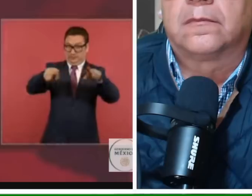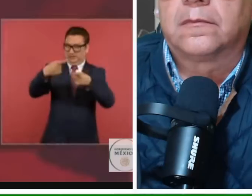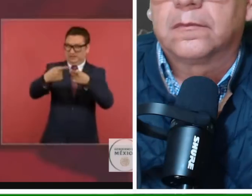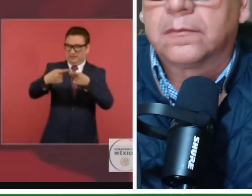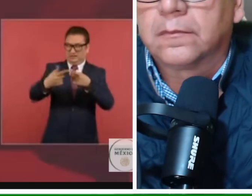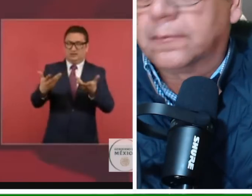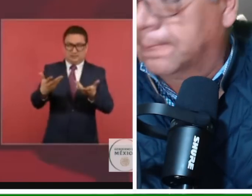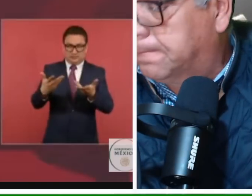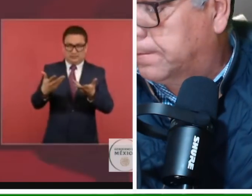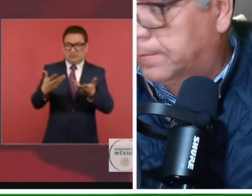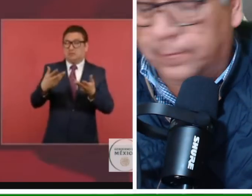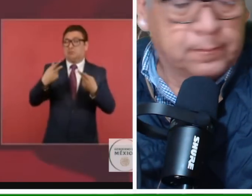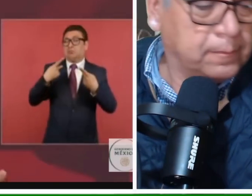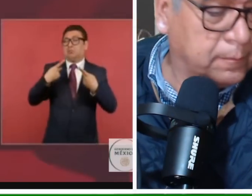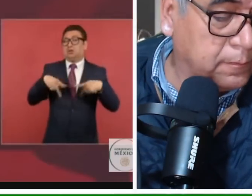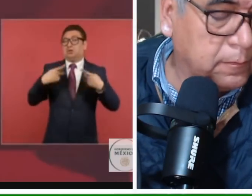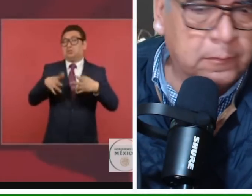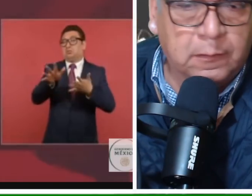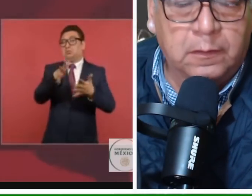pues deben de ser 20,